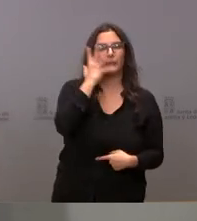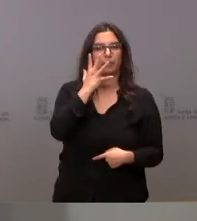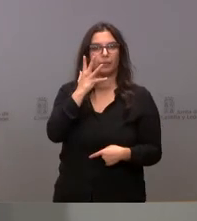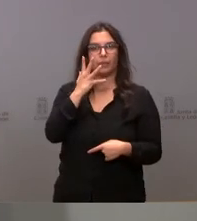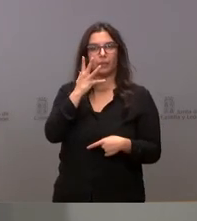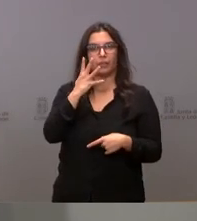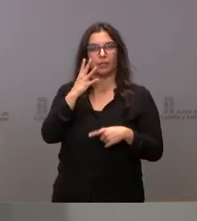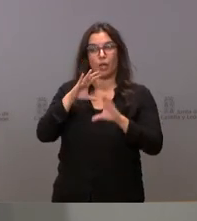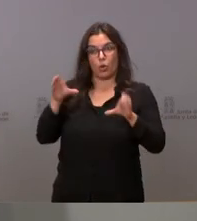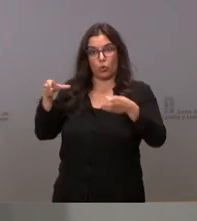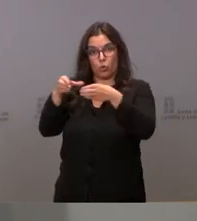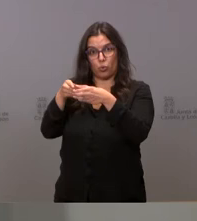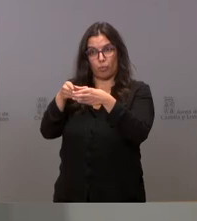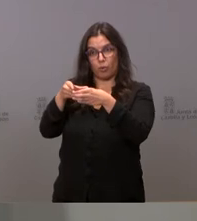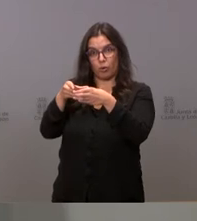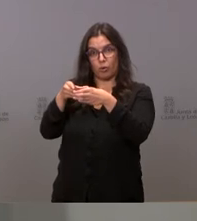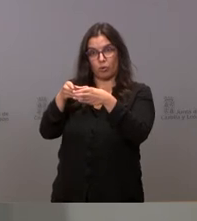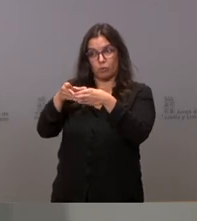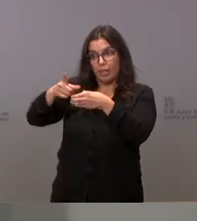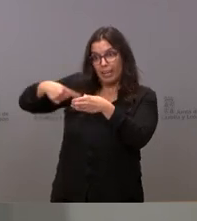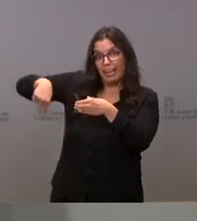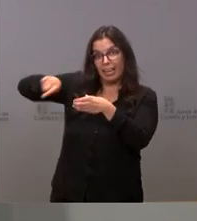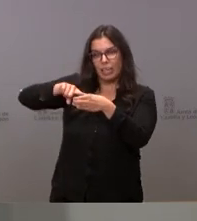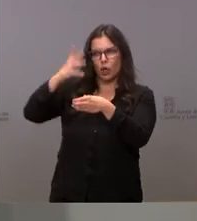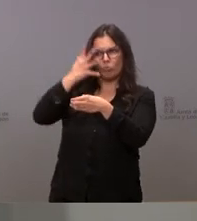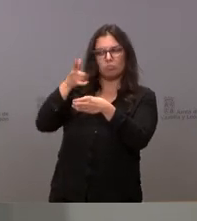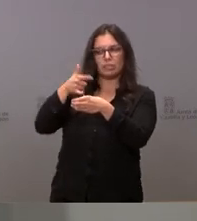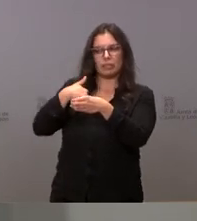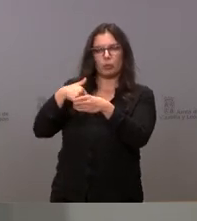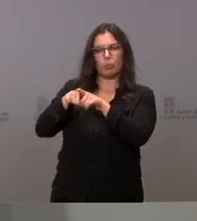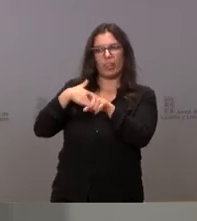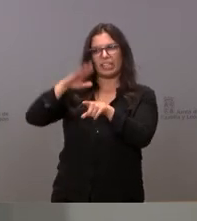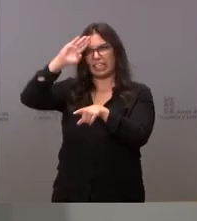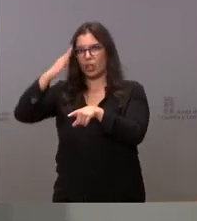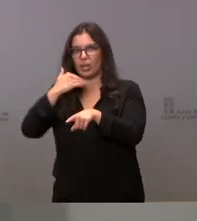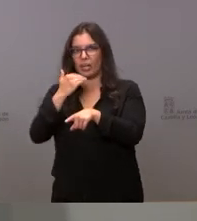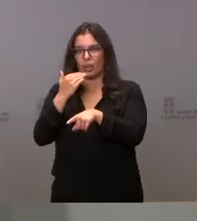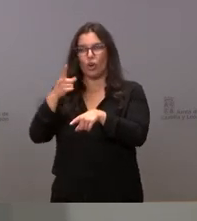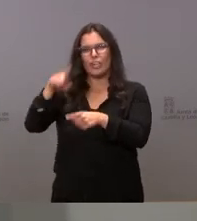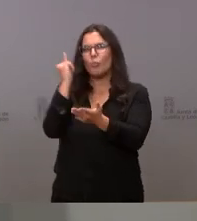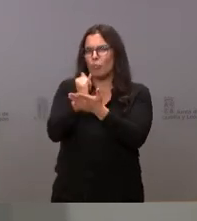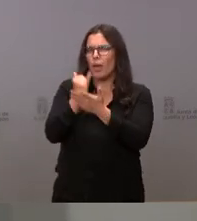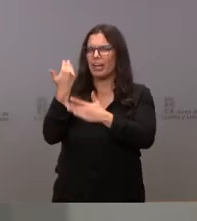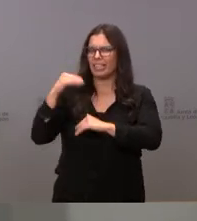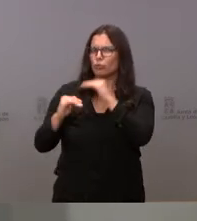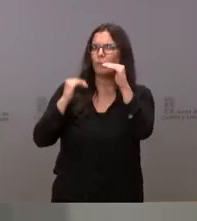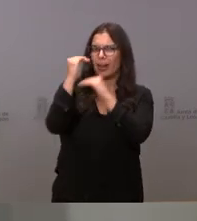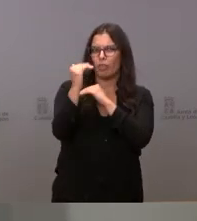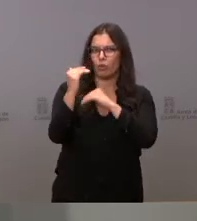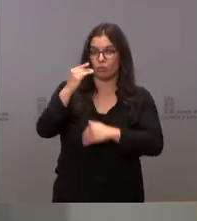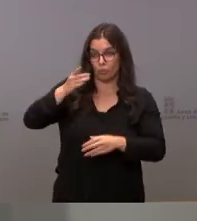de unos señores que ya han pasado esa prueba. Es que nuestros procuradores y nuestras procuradoras ya han pasado esa